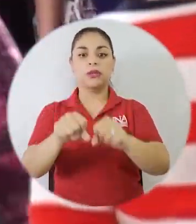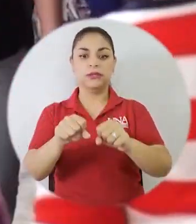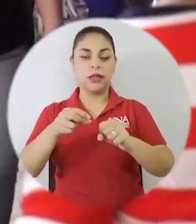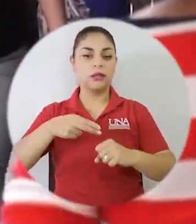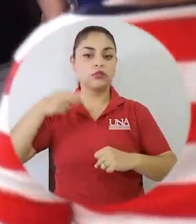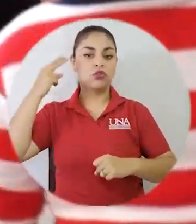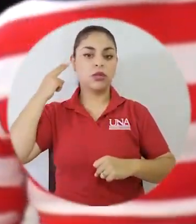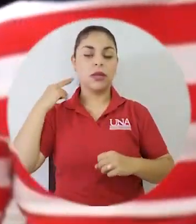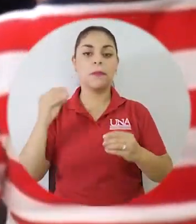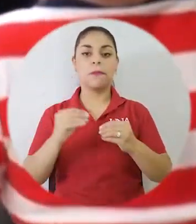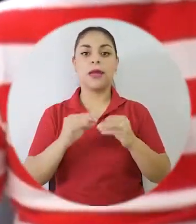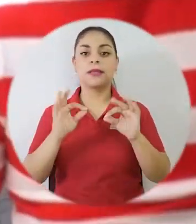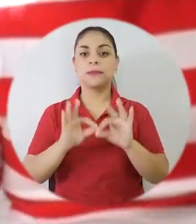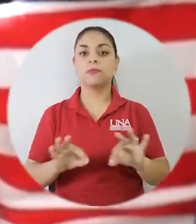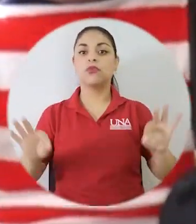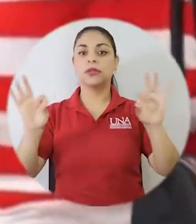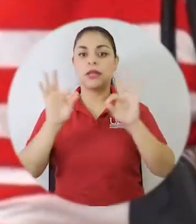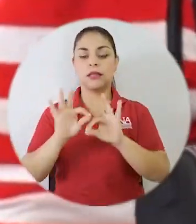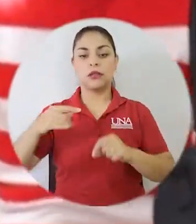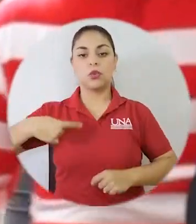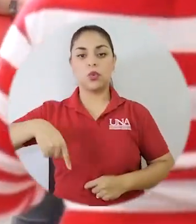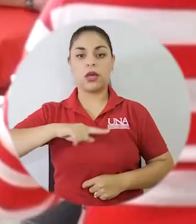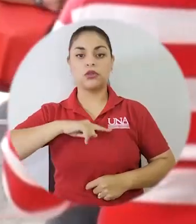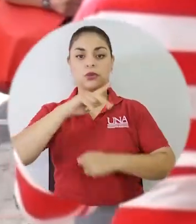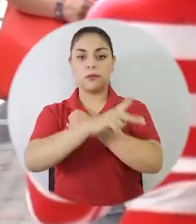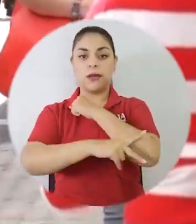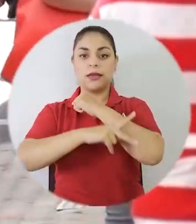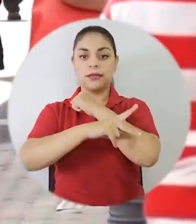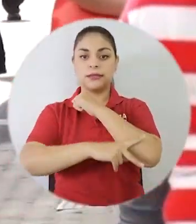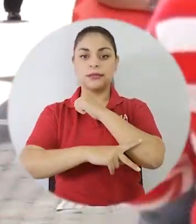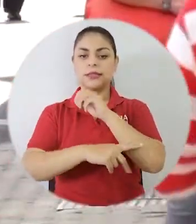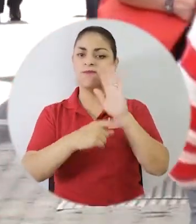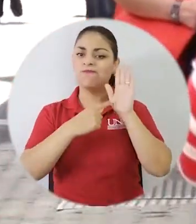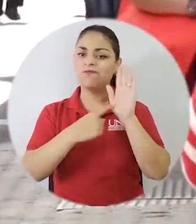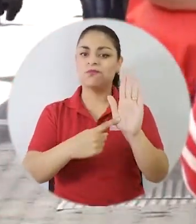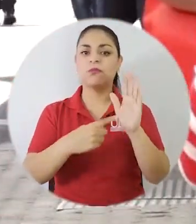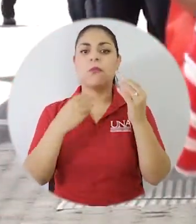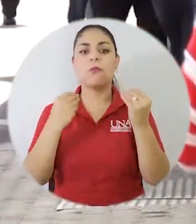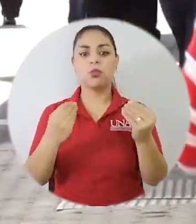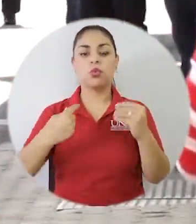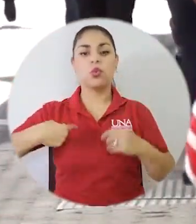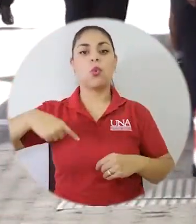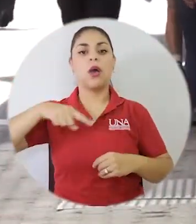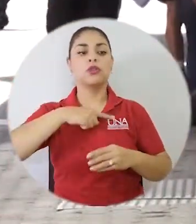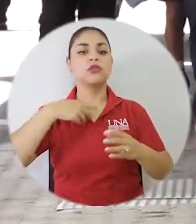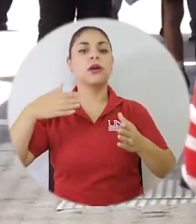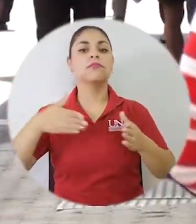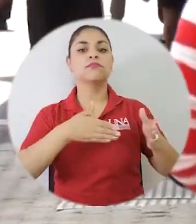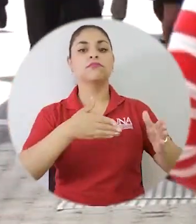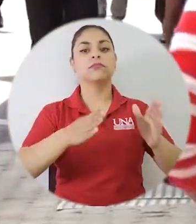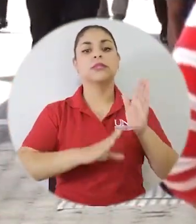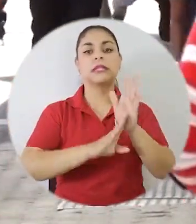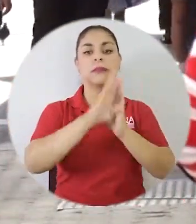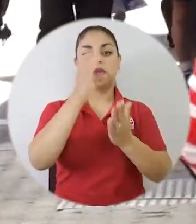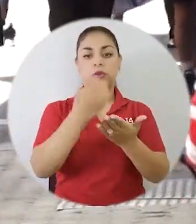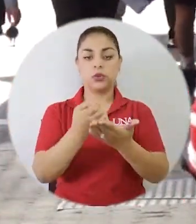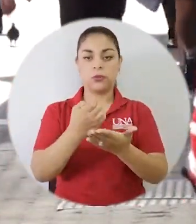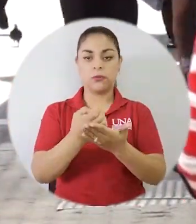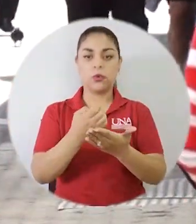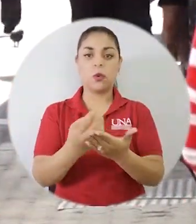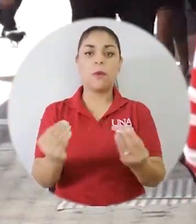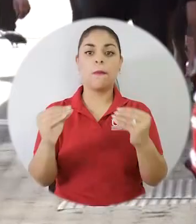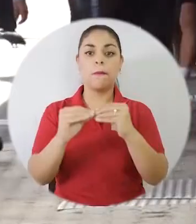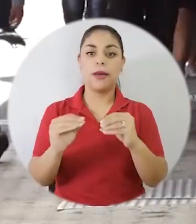las conquistas históricas más importantes de nuestro país y que ha marcado mucho nuestra ruta del crecimiento